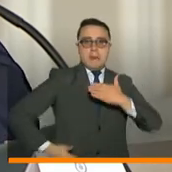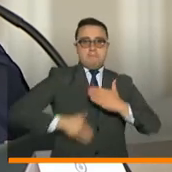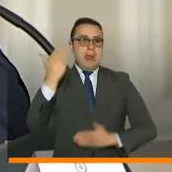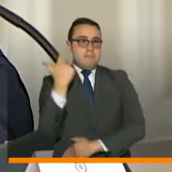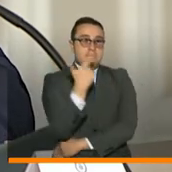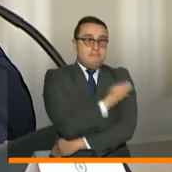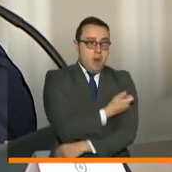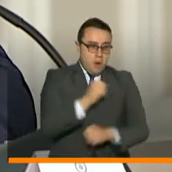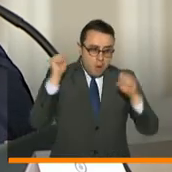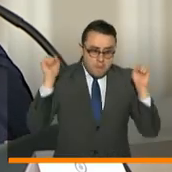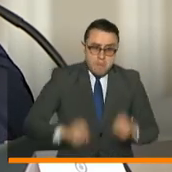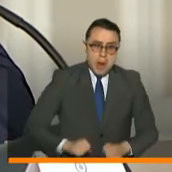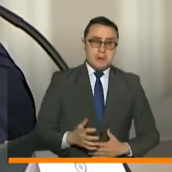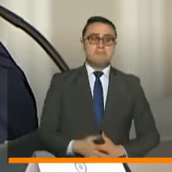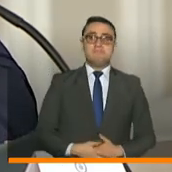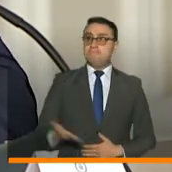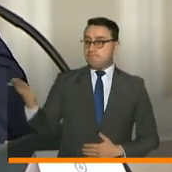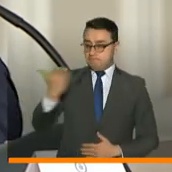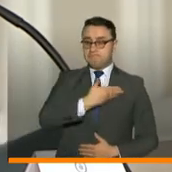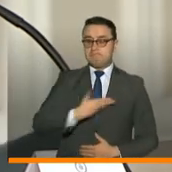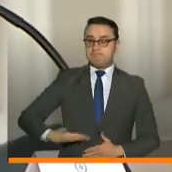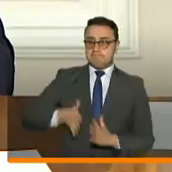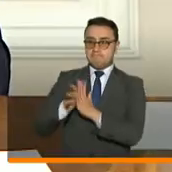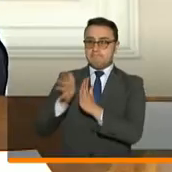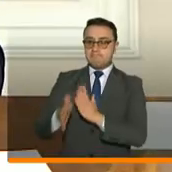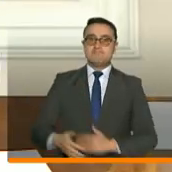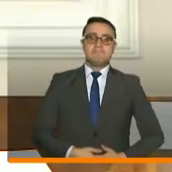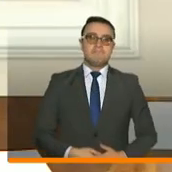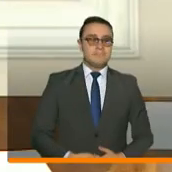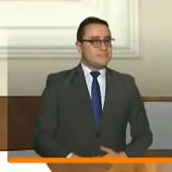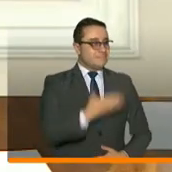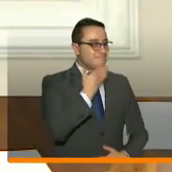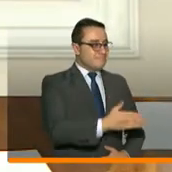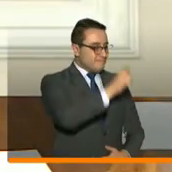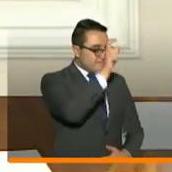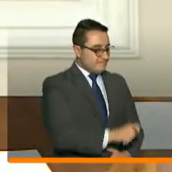seguridad este plan de vacunación presidente muchísimas gracias viceministro jairo garcía